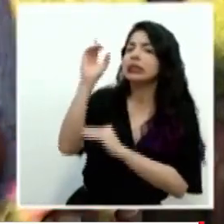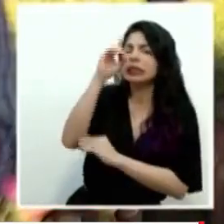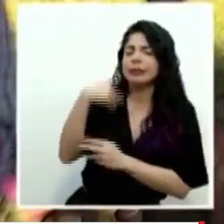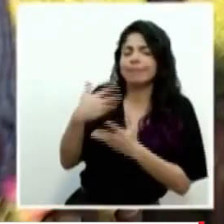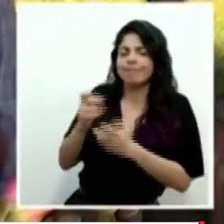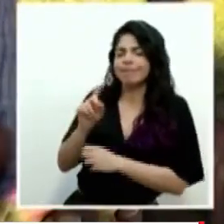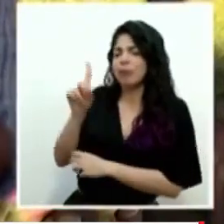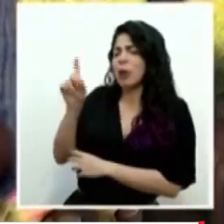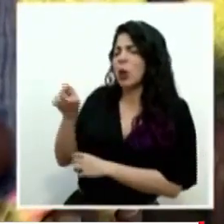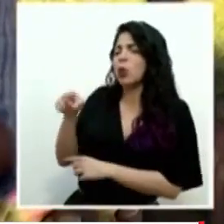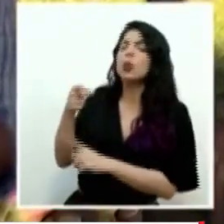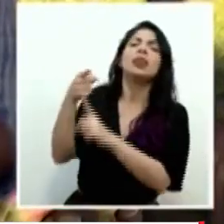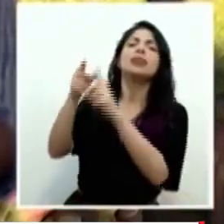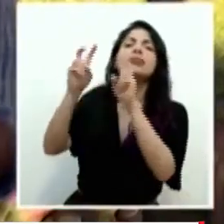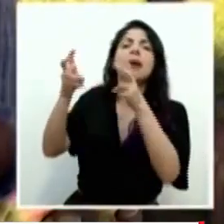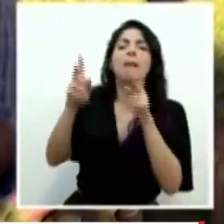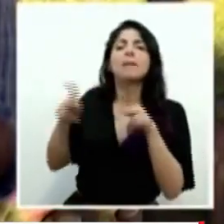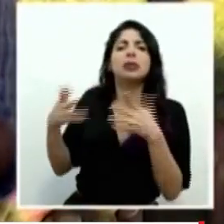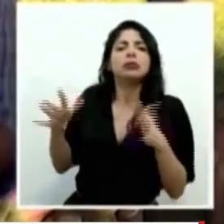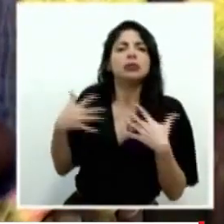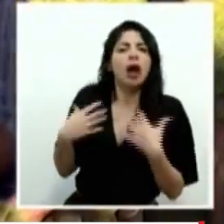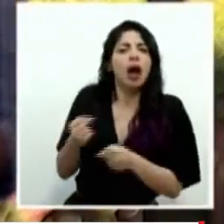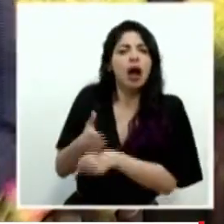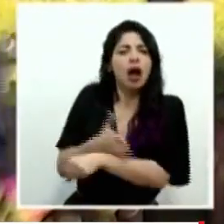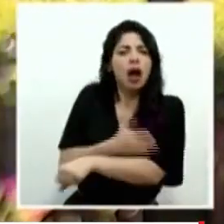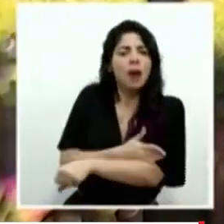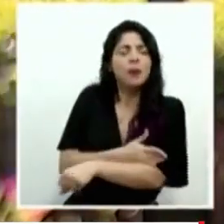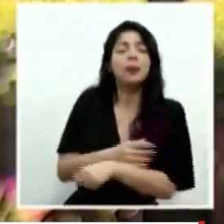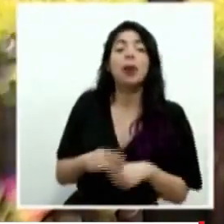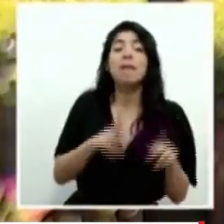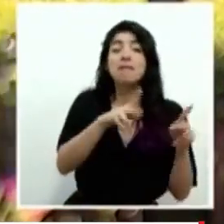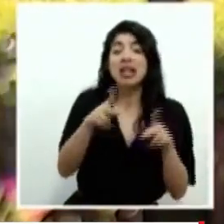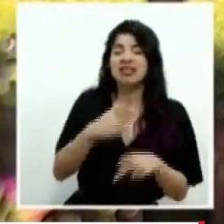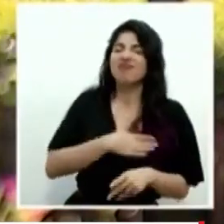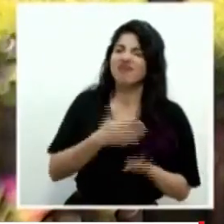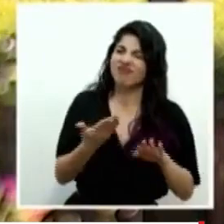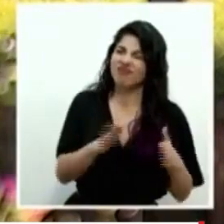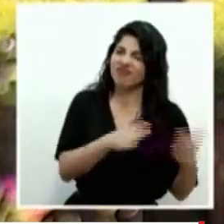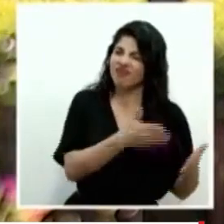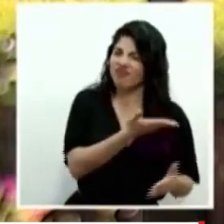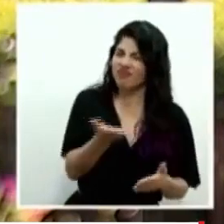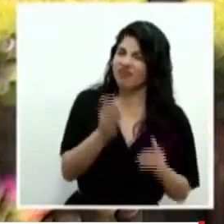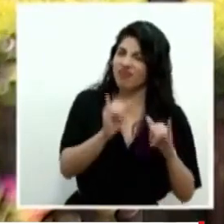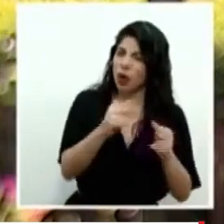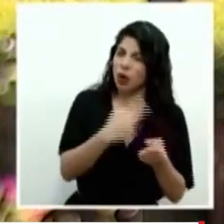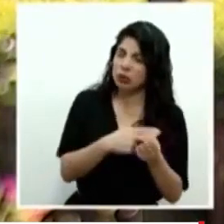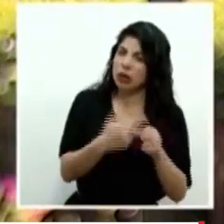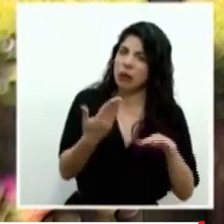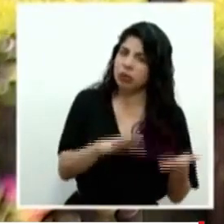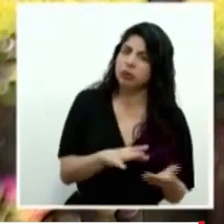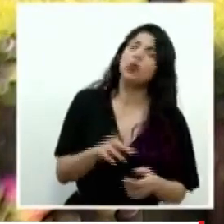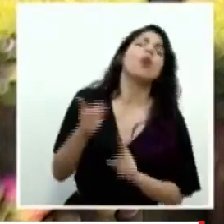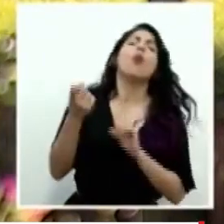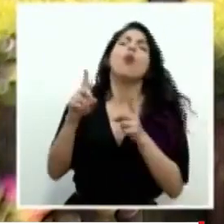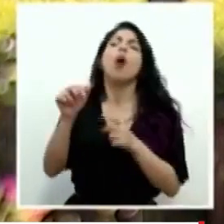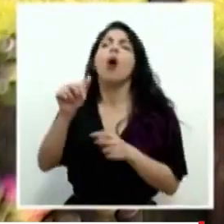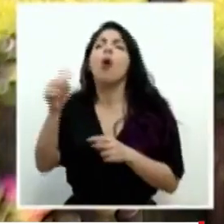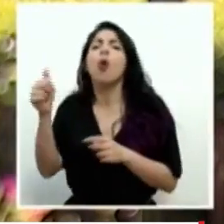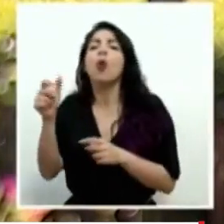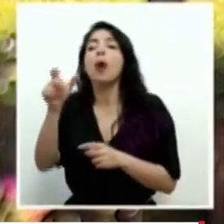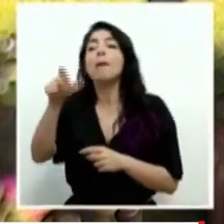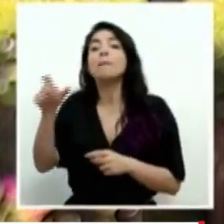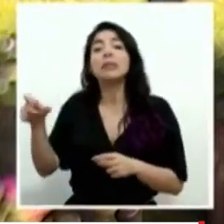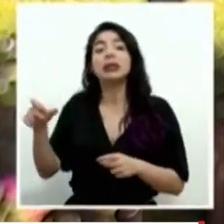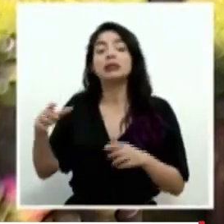Daniel, quería preguntarle primero por el tema de los recuperados. Además de las personas que lamentablemente han fallecido o que han estado hospitalizadas, ¿qué complicaciones se han detectado